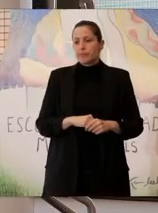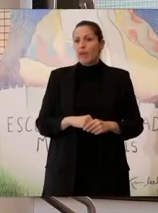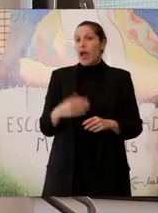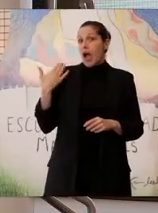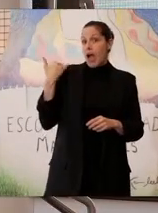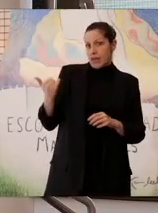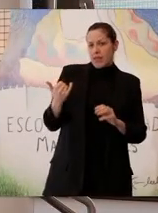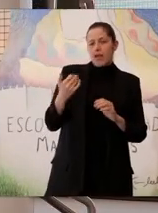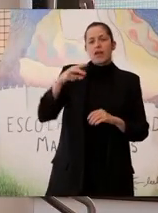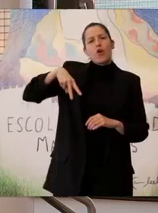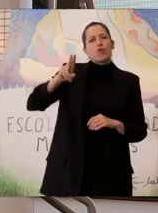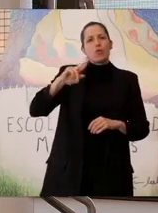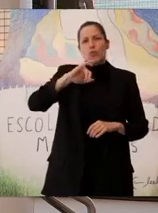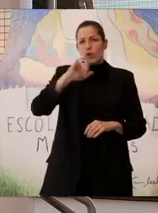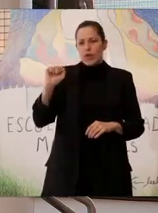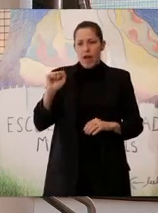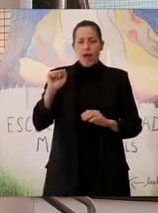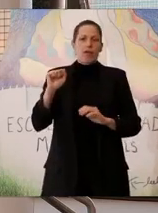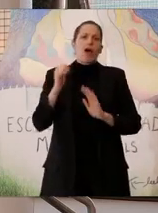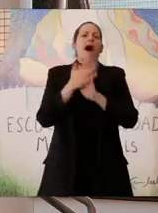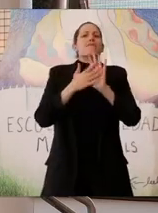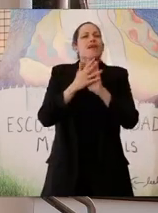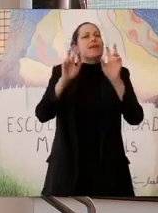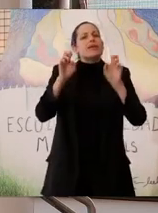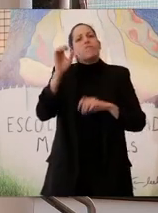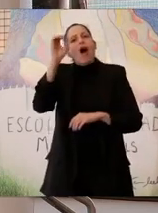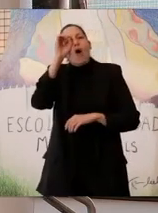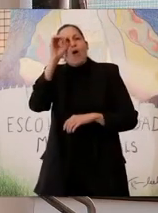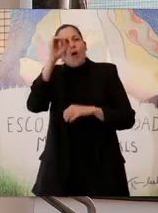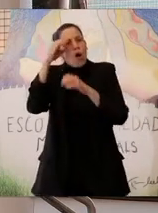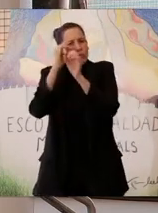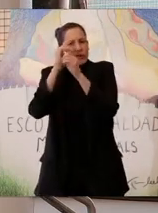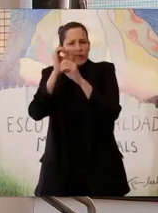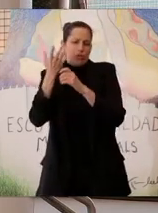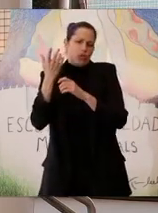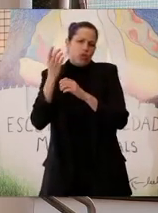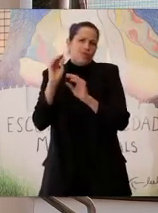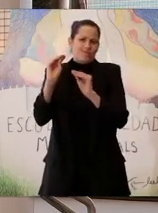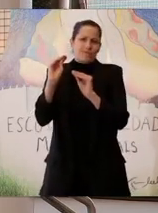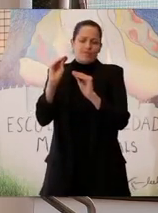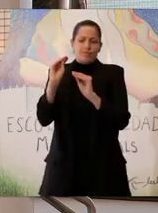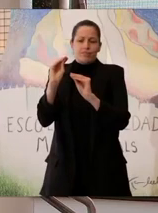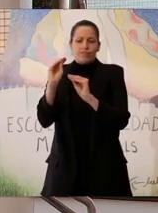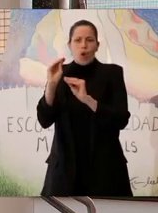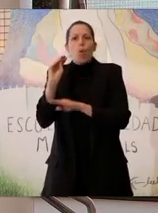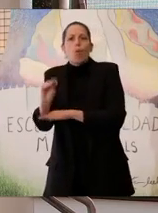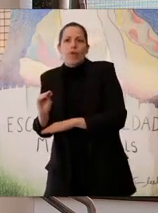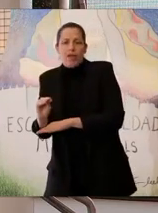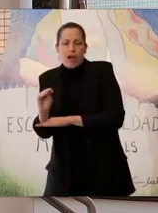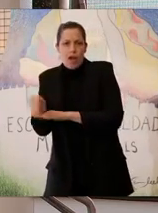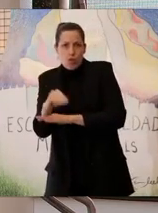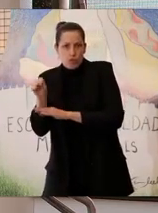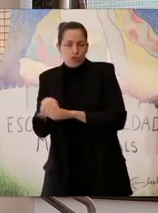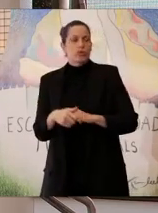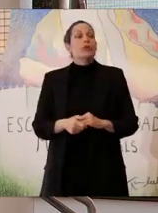Varela, de un observatorio de cuidados. Yo, a mí esto me parece genial, o sea, vamos a empezar. Aquí el problema no es que las mujeres asumamos